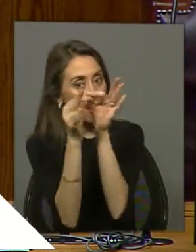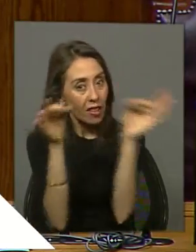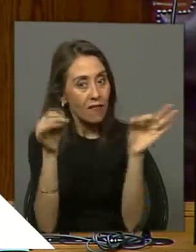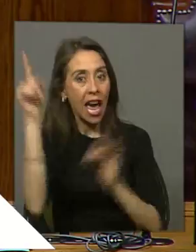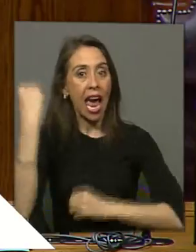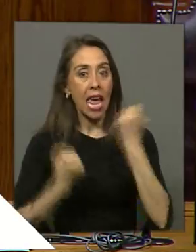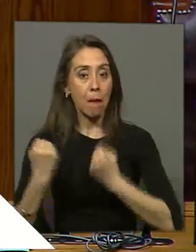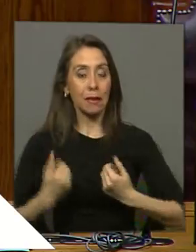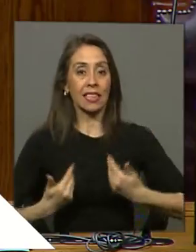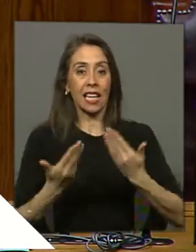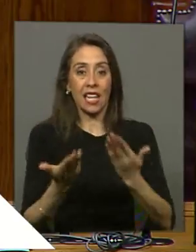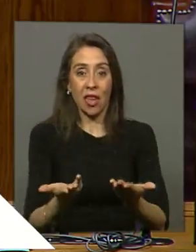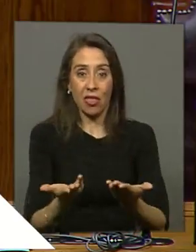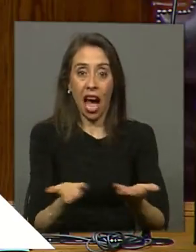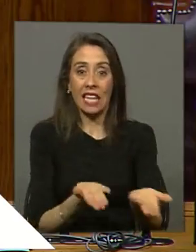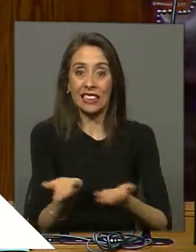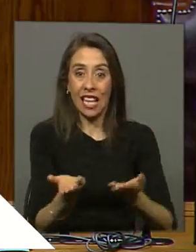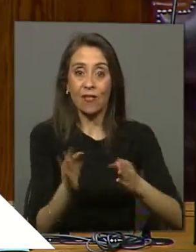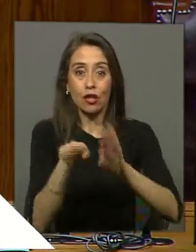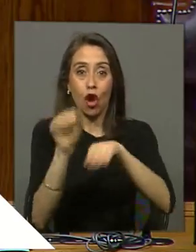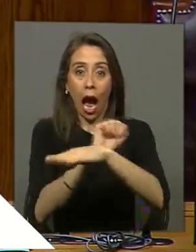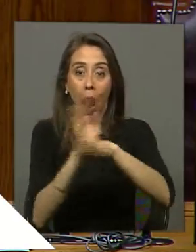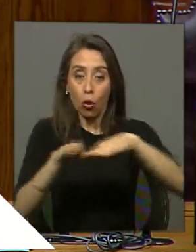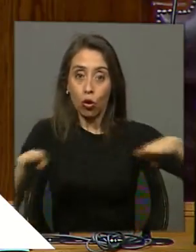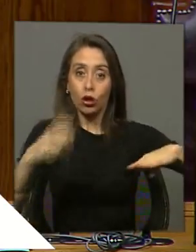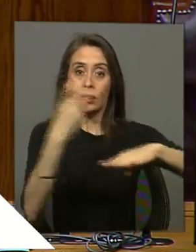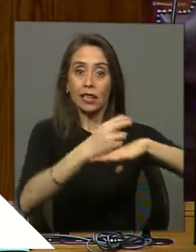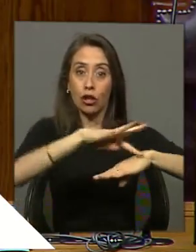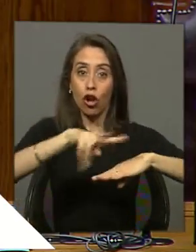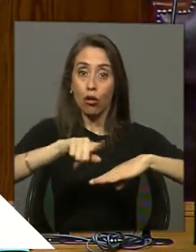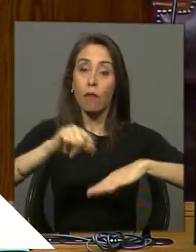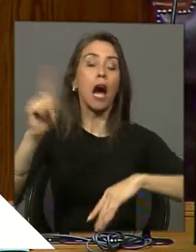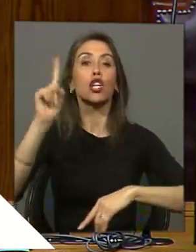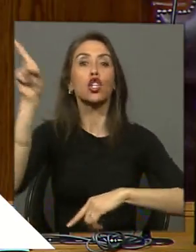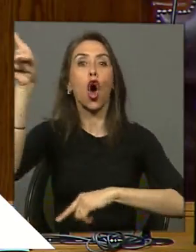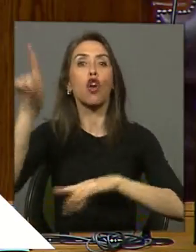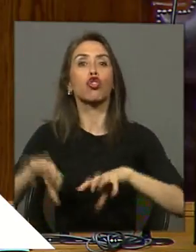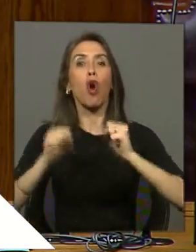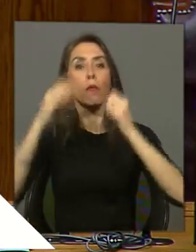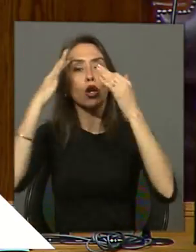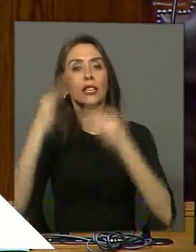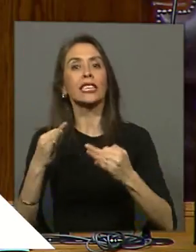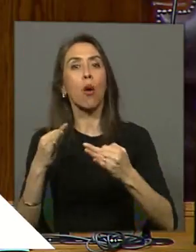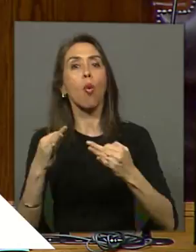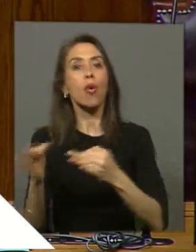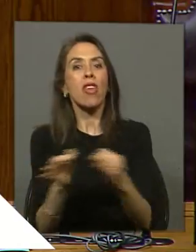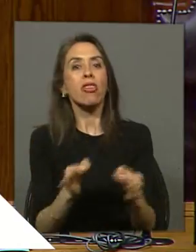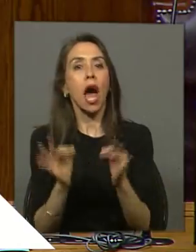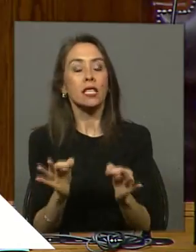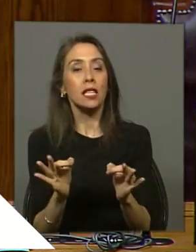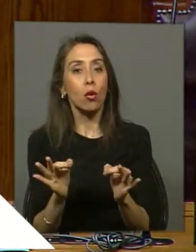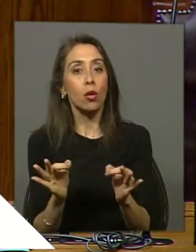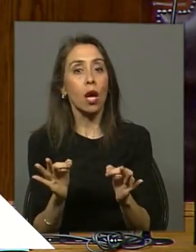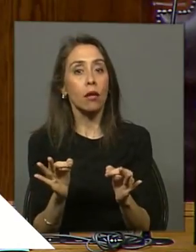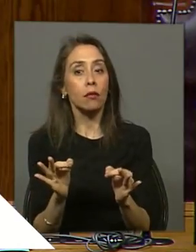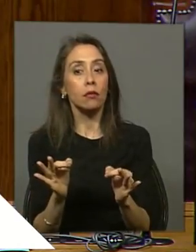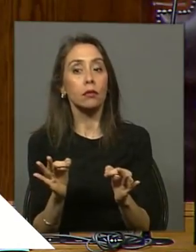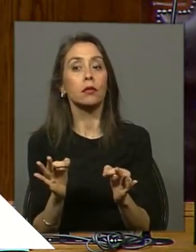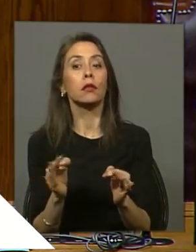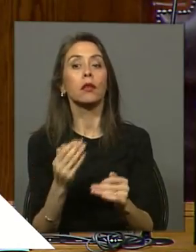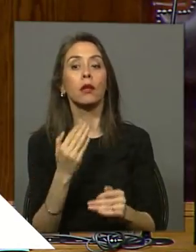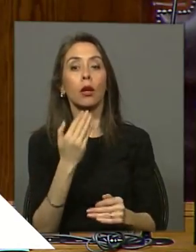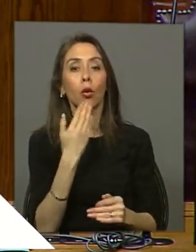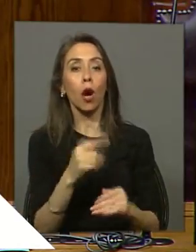proveedor no ha adoptado las medidas de seguridad adecuadas, es decir, ha faltado a tales medidas, siempre que se haya producido el